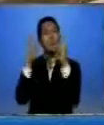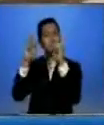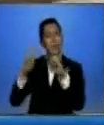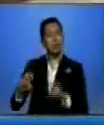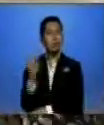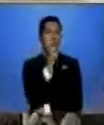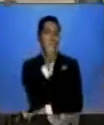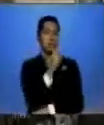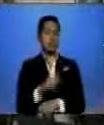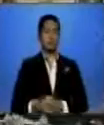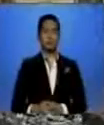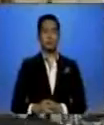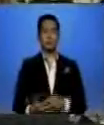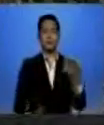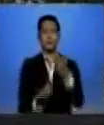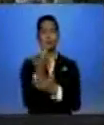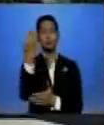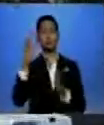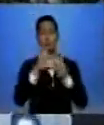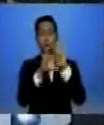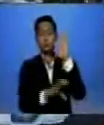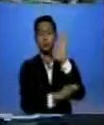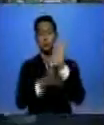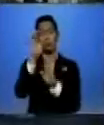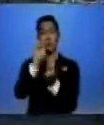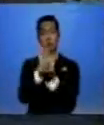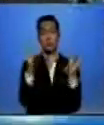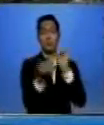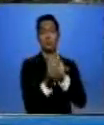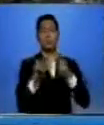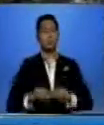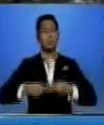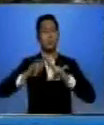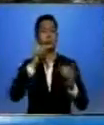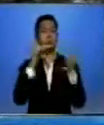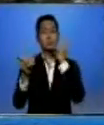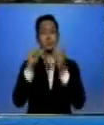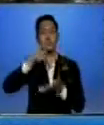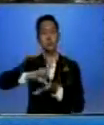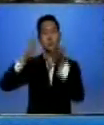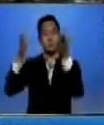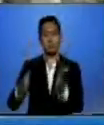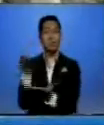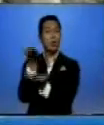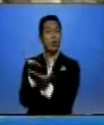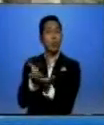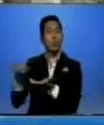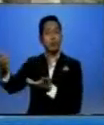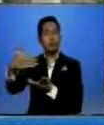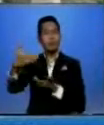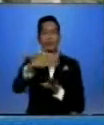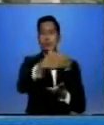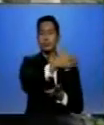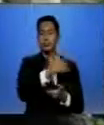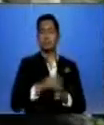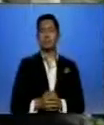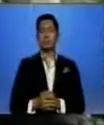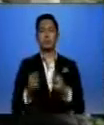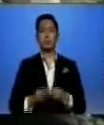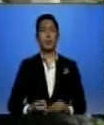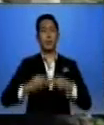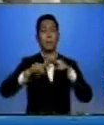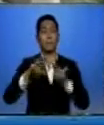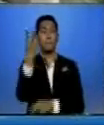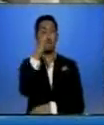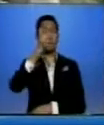necesarios. Sobre las nuevas enmiendas se abrirá un espacio de diálogo nacional para recoger las propuestas sociales y ciudadanas. A partir del 16 de enero hasta el